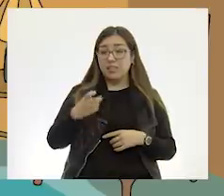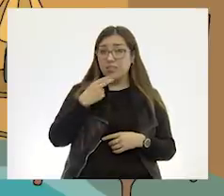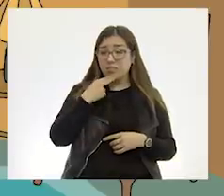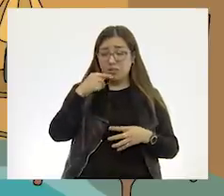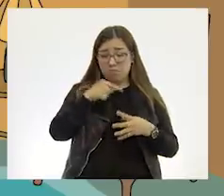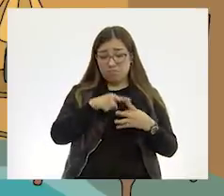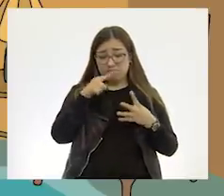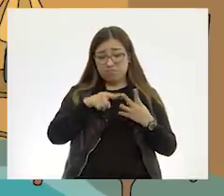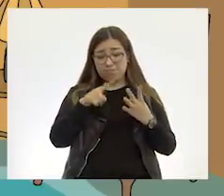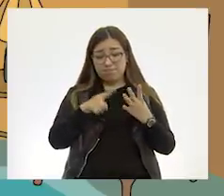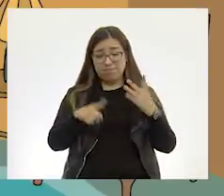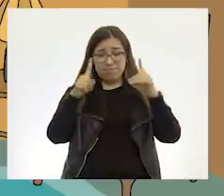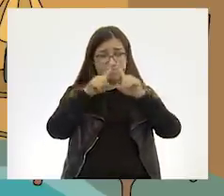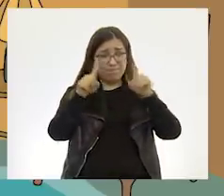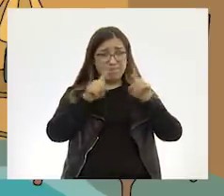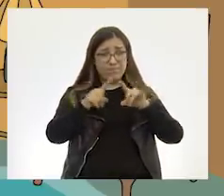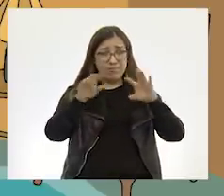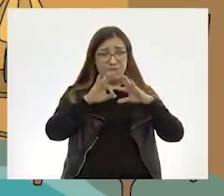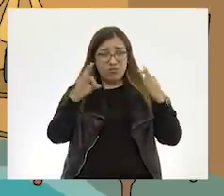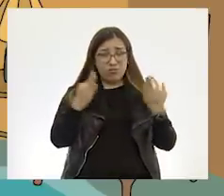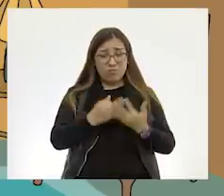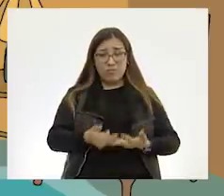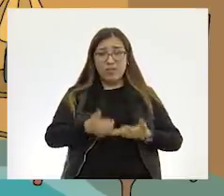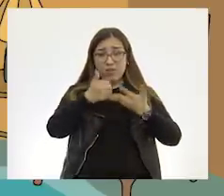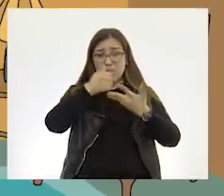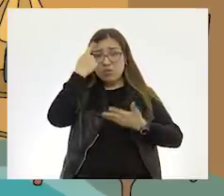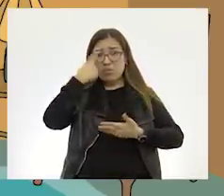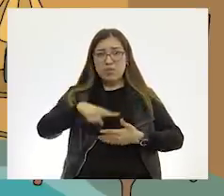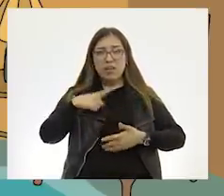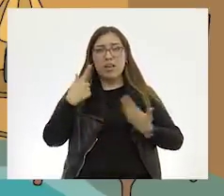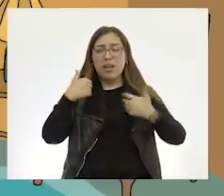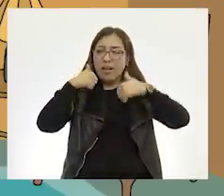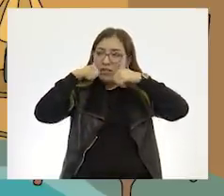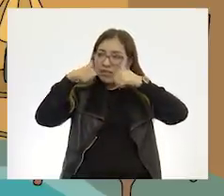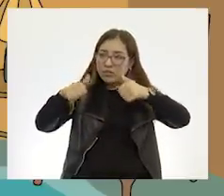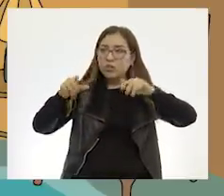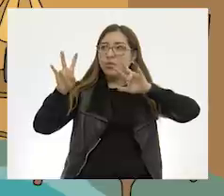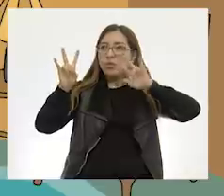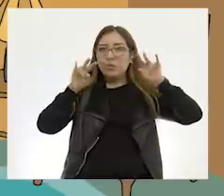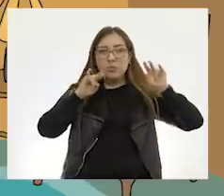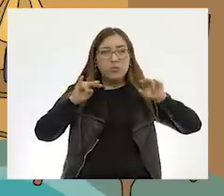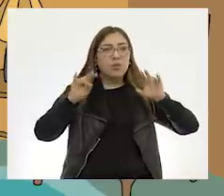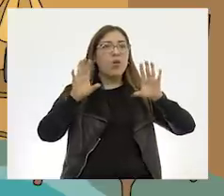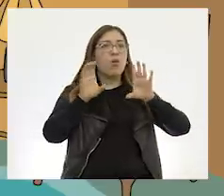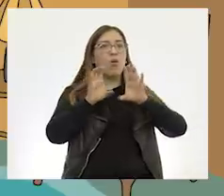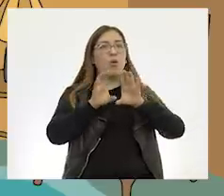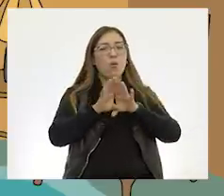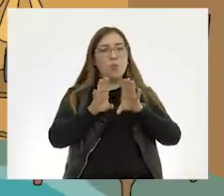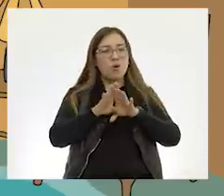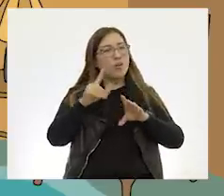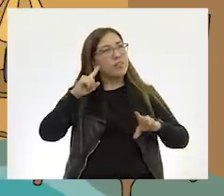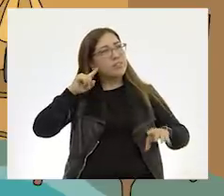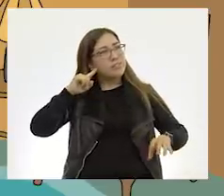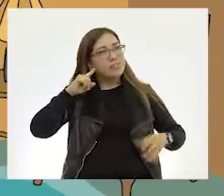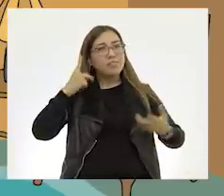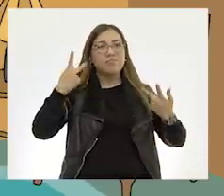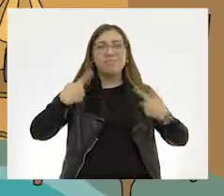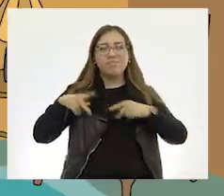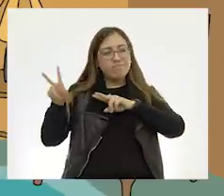maneras, porque pues ayuda a desarrollar la observación, la escucha, que la audiencia pues preste